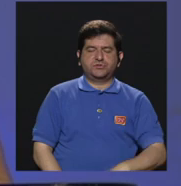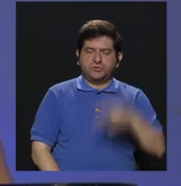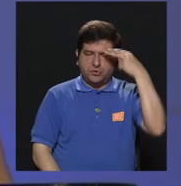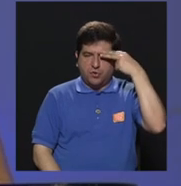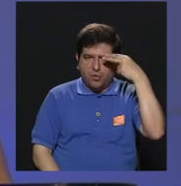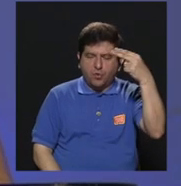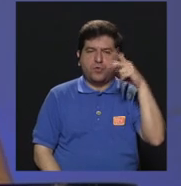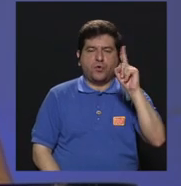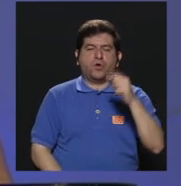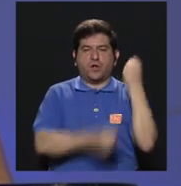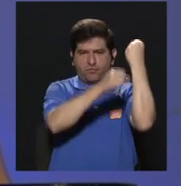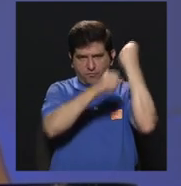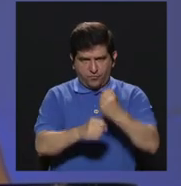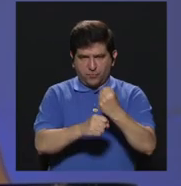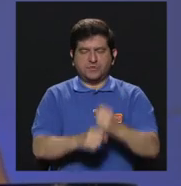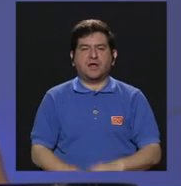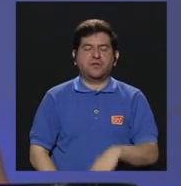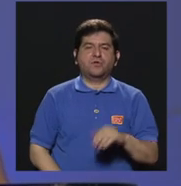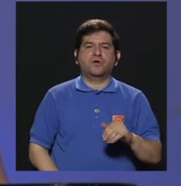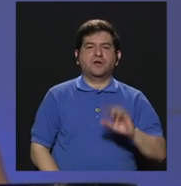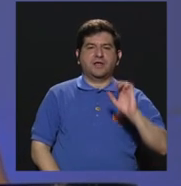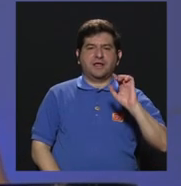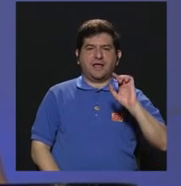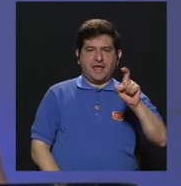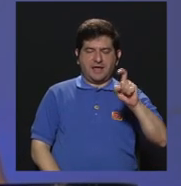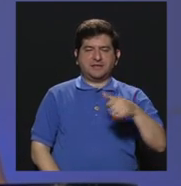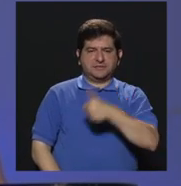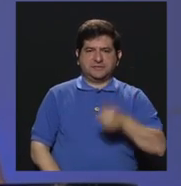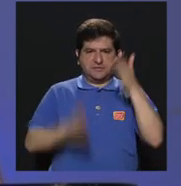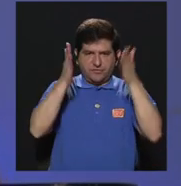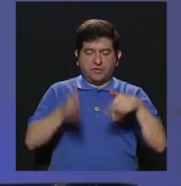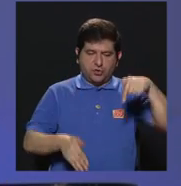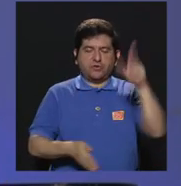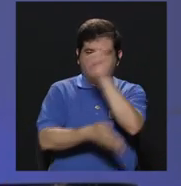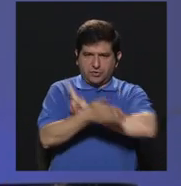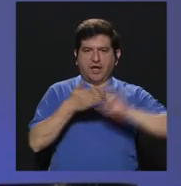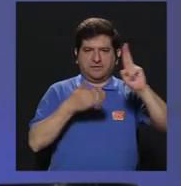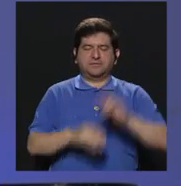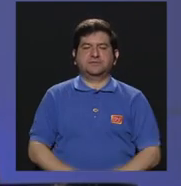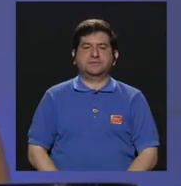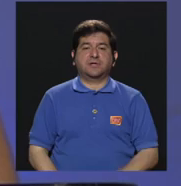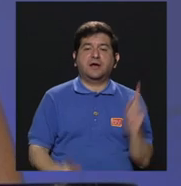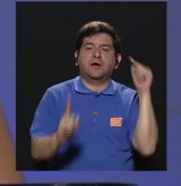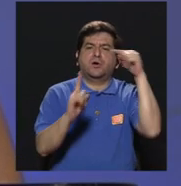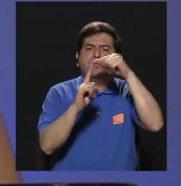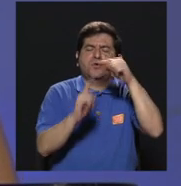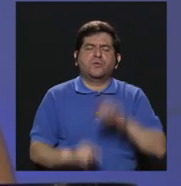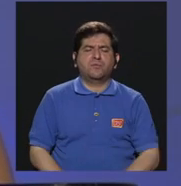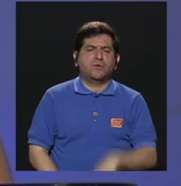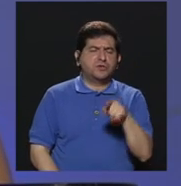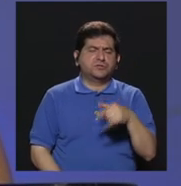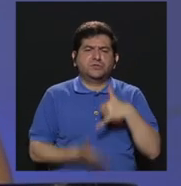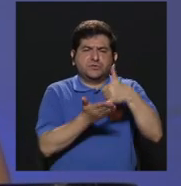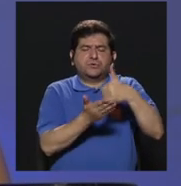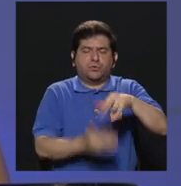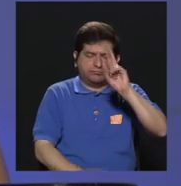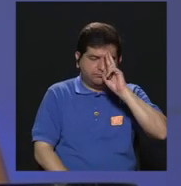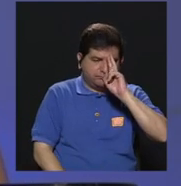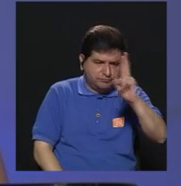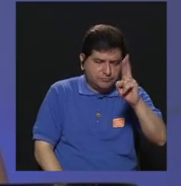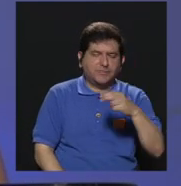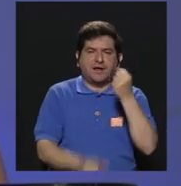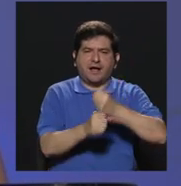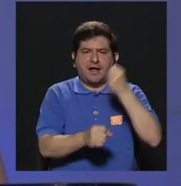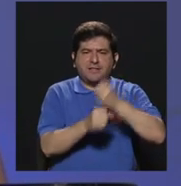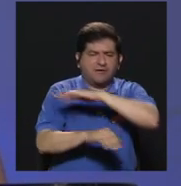uno de los fundadores y exrector de esta Casa de Estudios Superiores. El propósito de este galardón es hacer un reconocimiento a